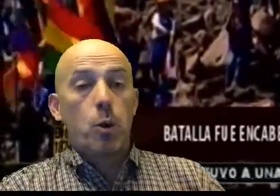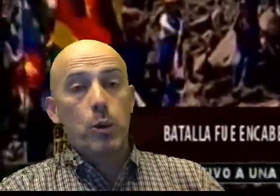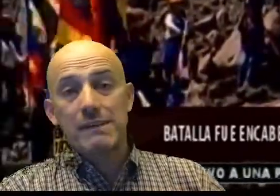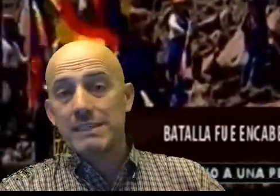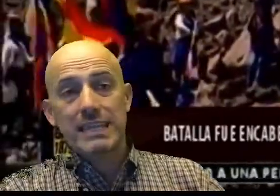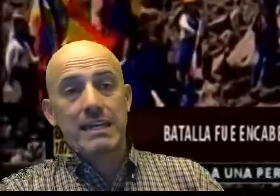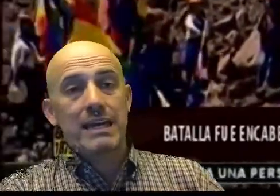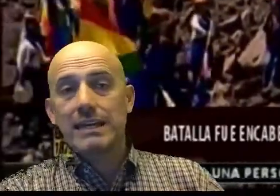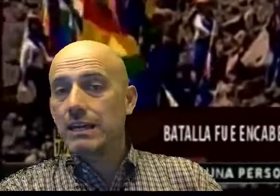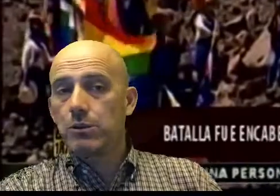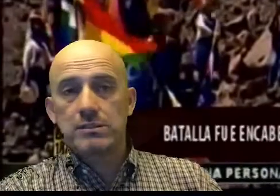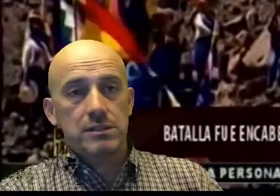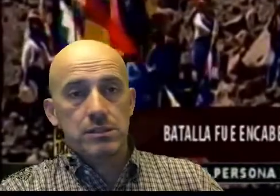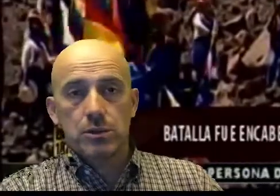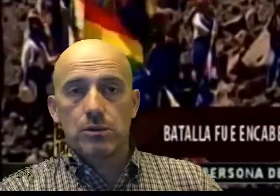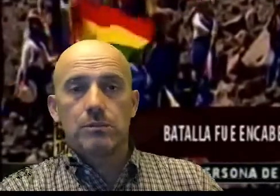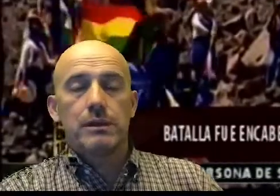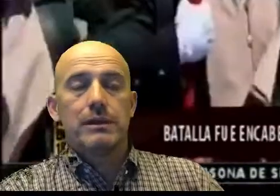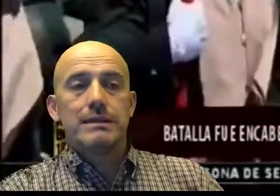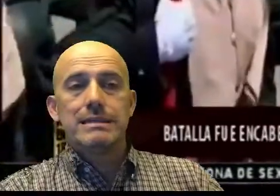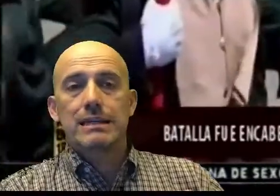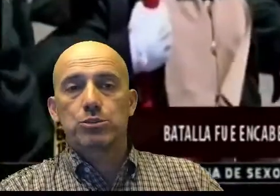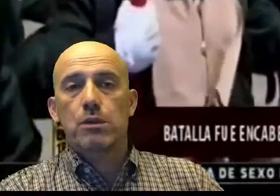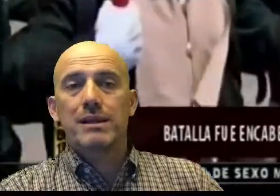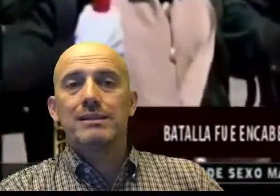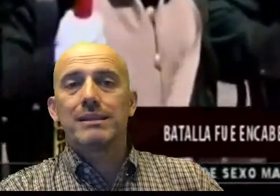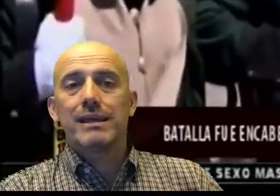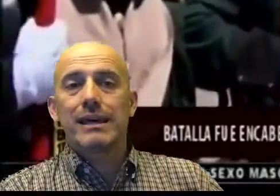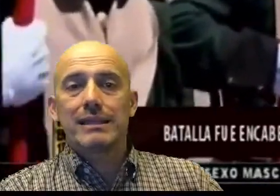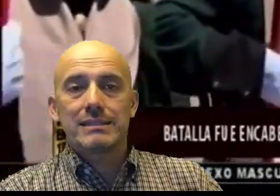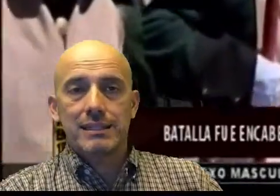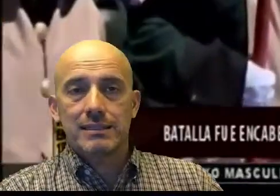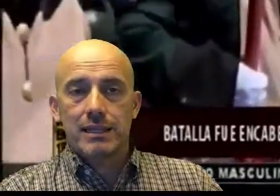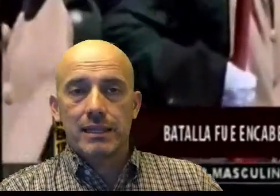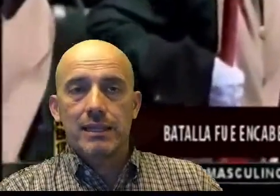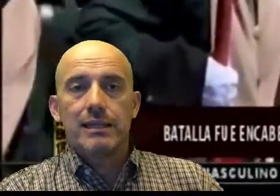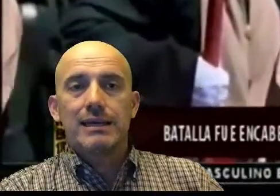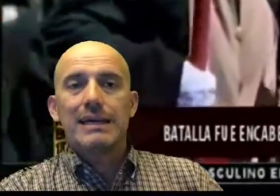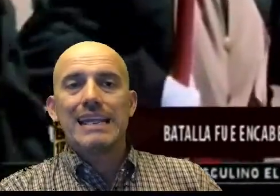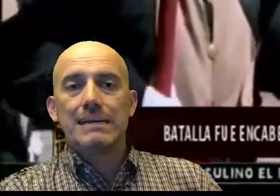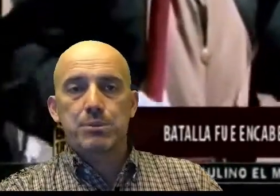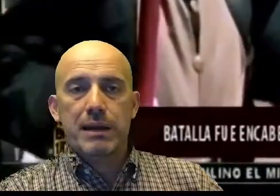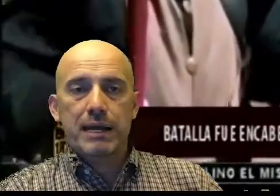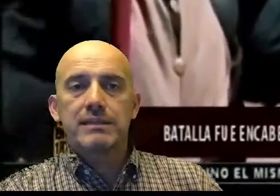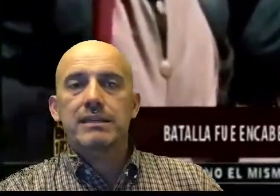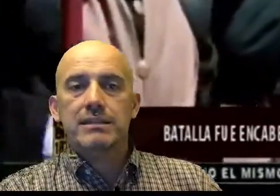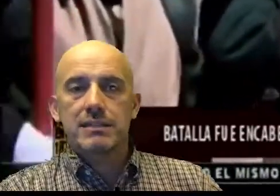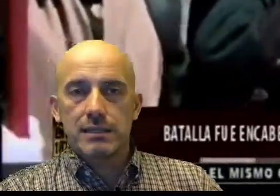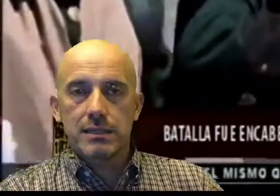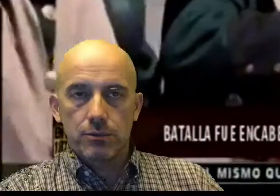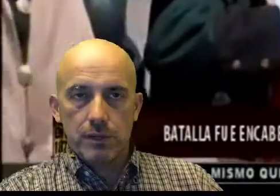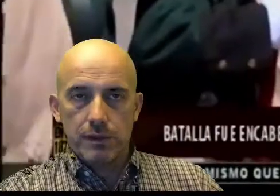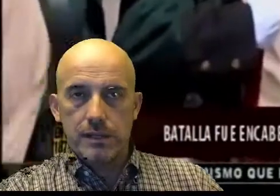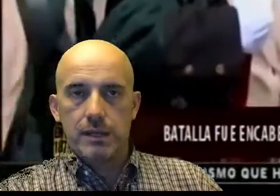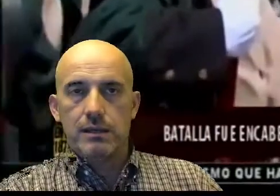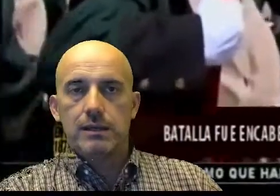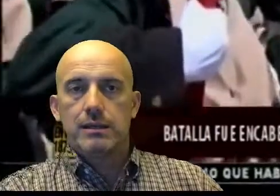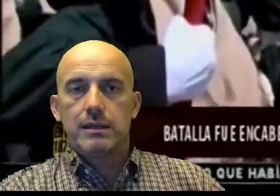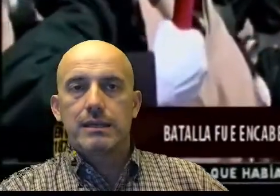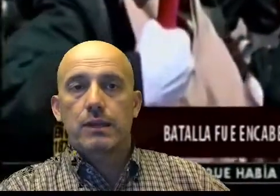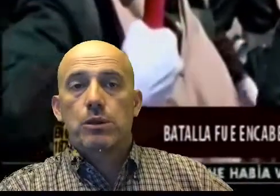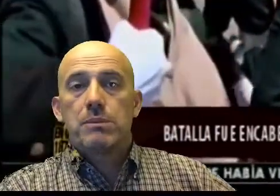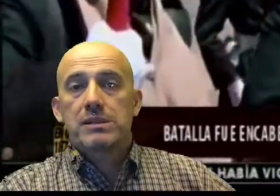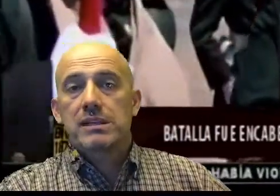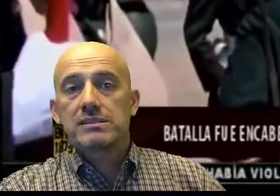una batalla que no existió y que solamente existe en la propaganda reciente boliviana